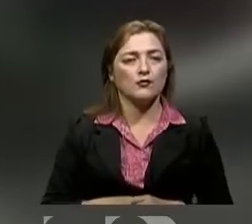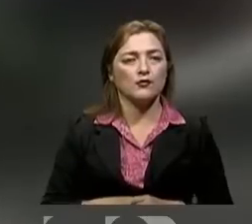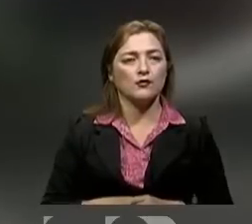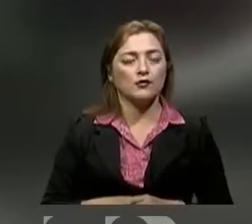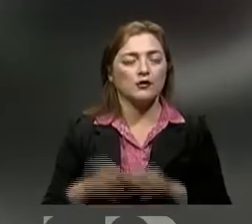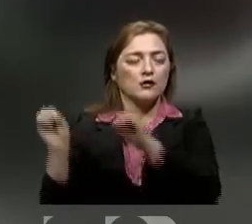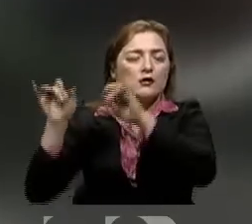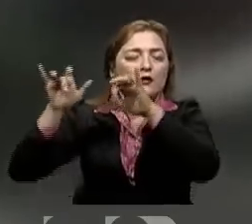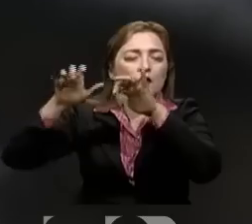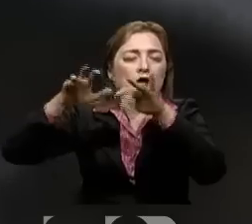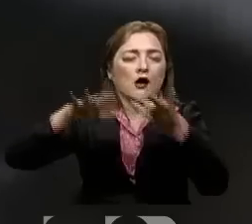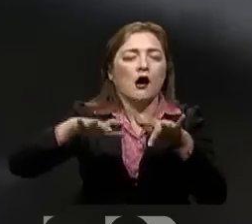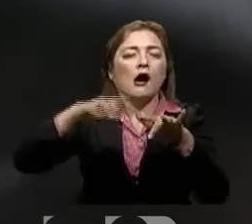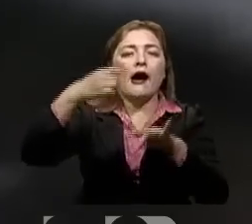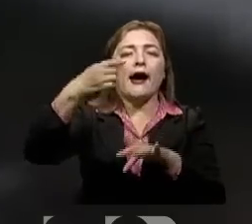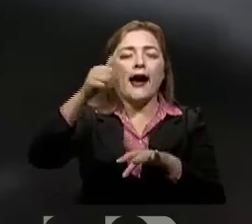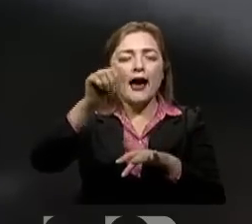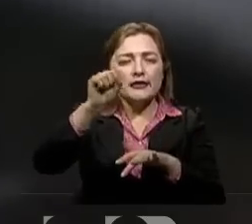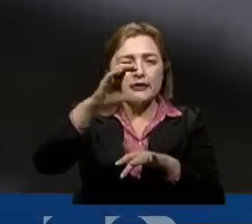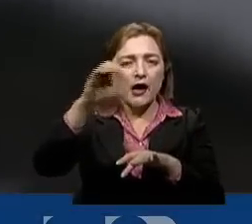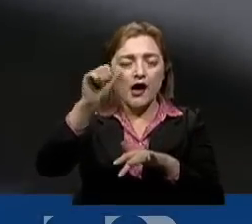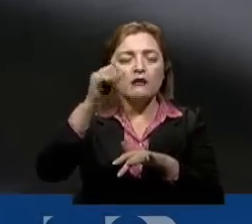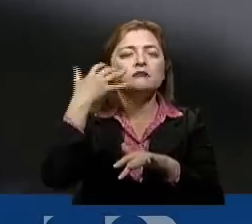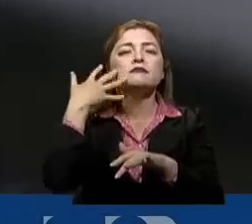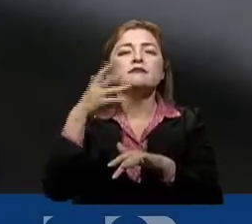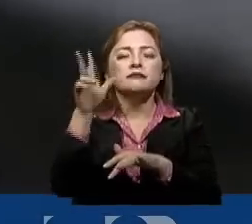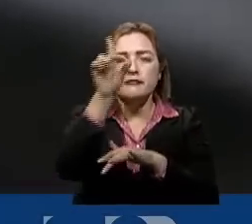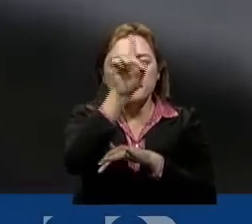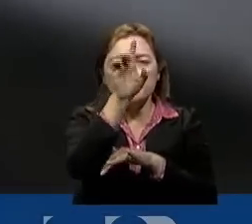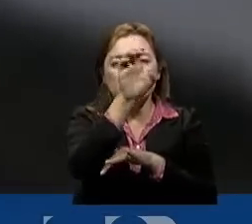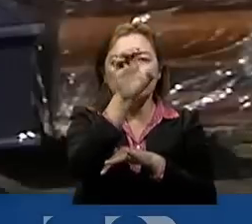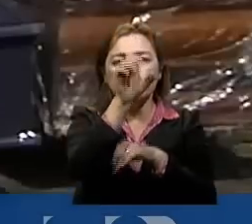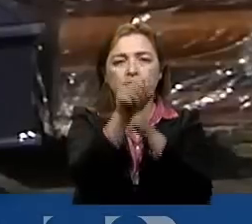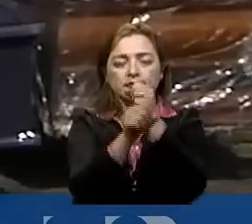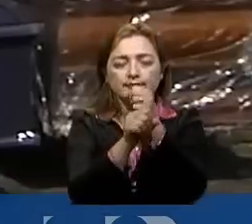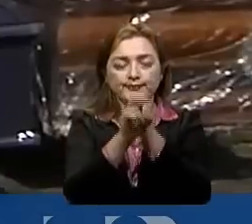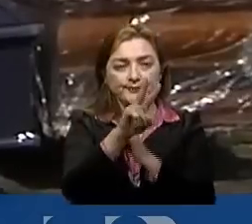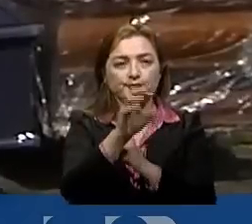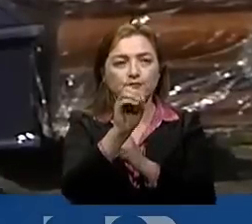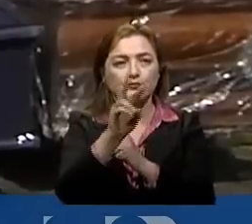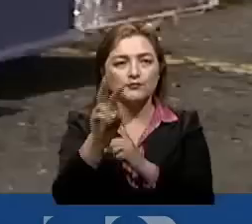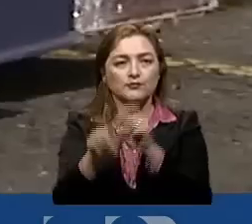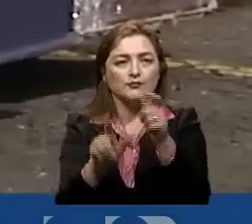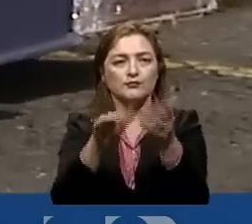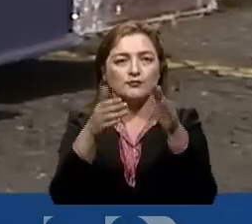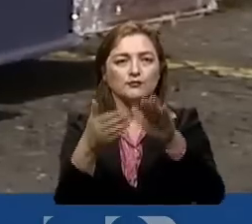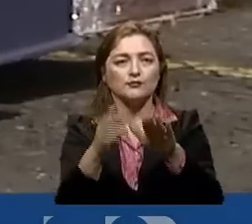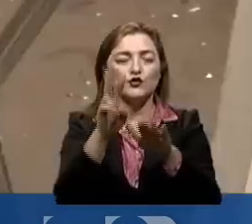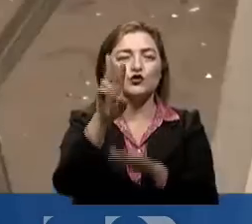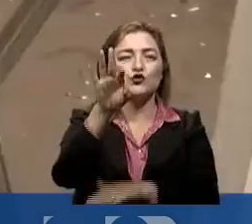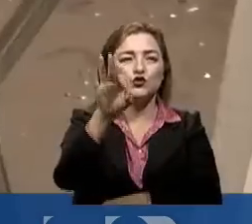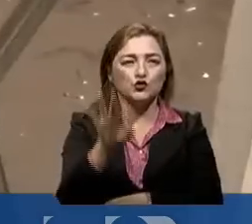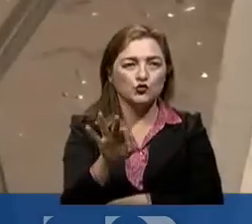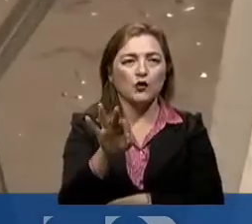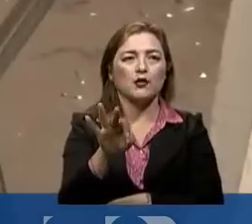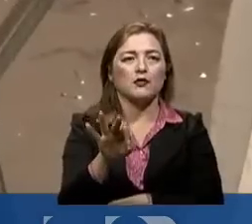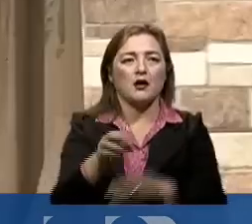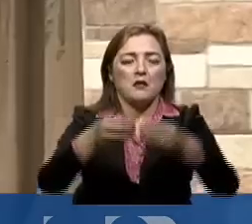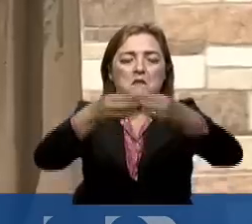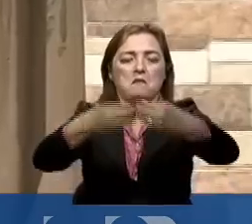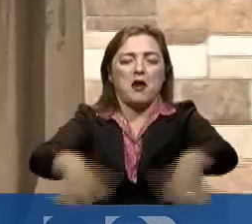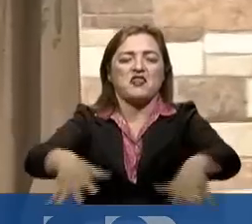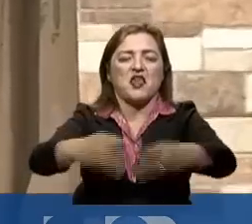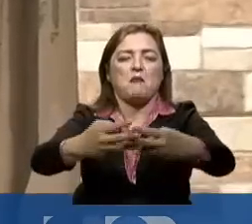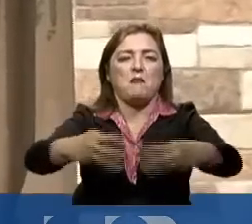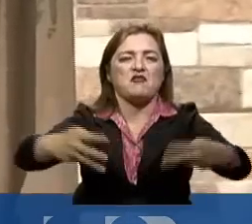El aluvión que ocurrió en el sector de La Gasca el 31 de enero de 2022 dejó 29 personas fallecidas, cuantiosas